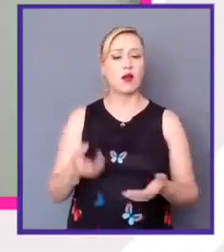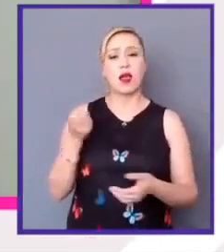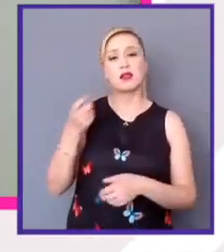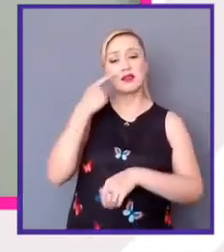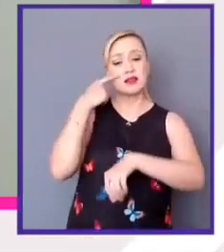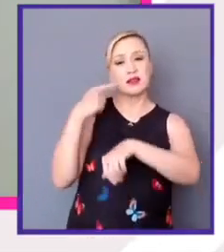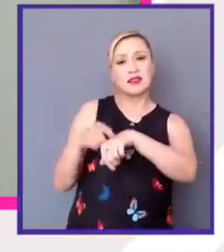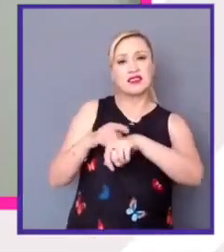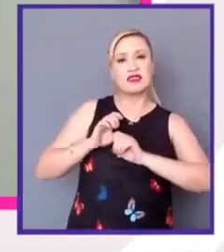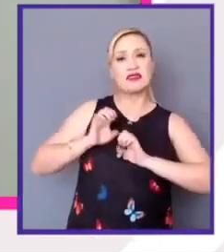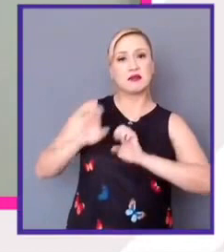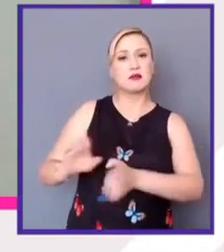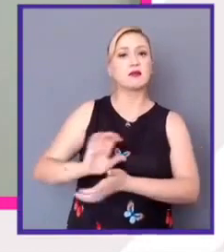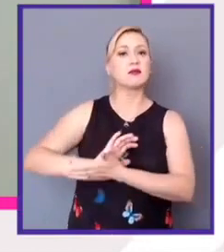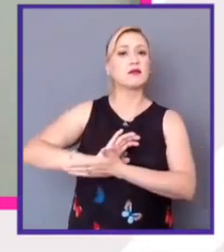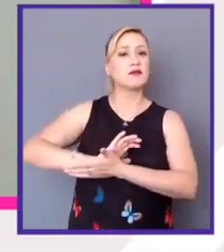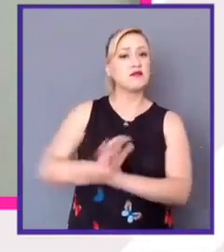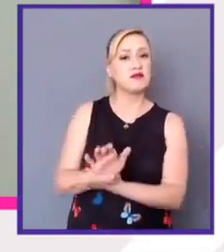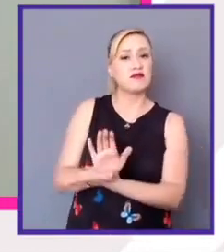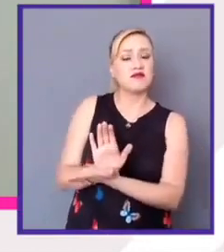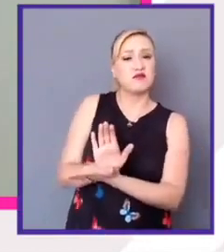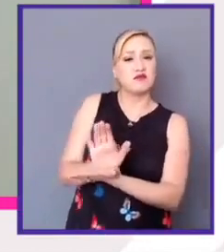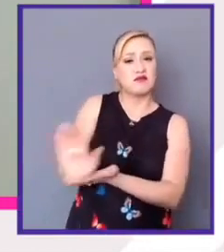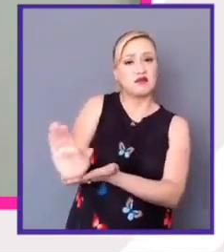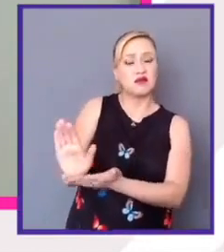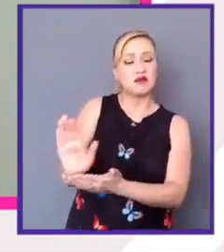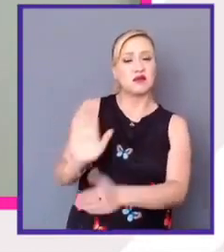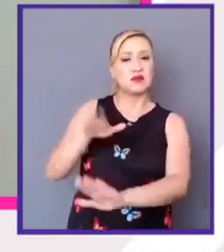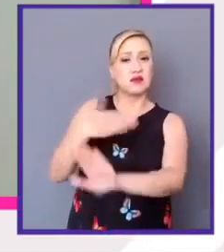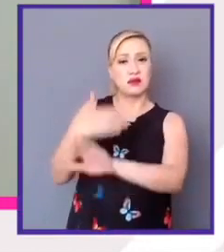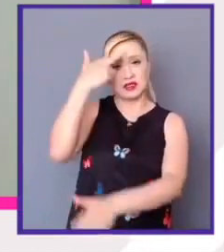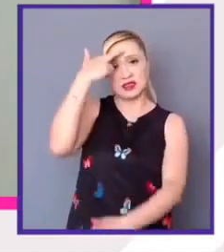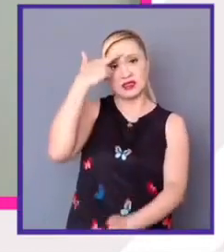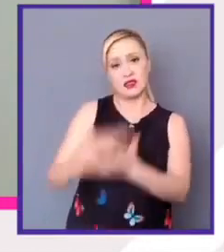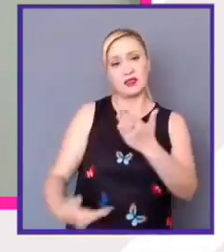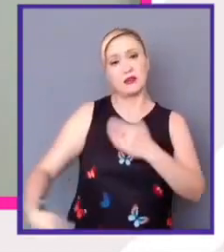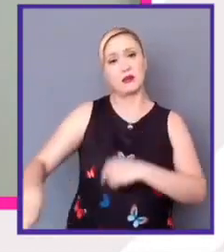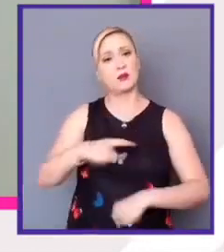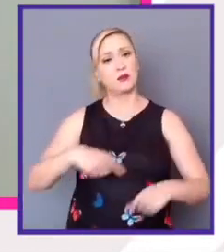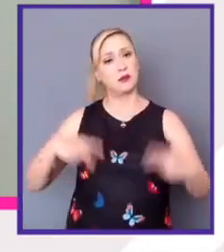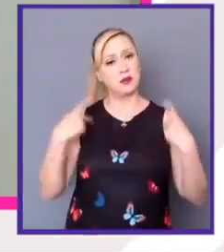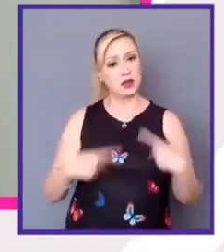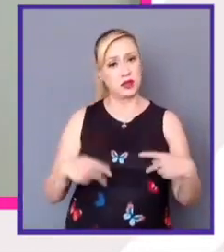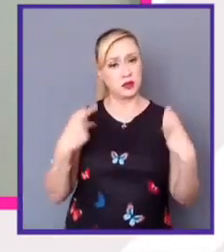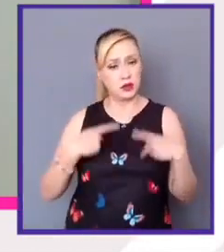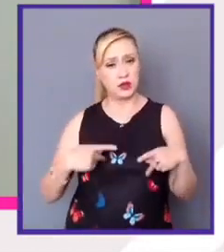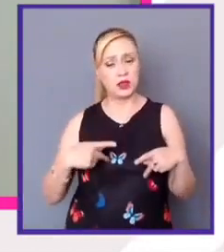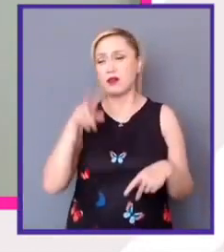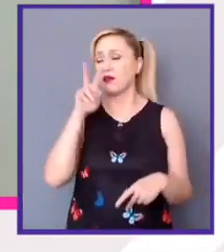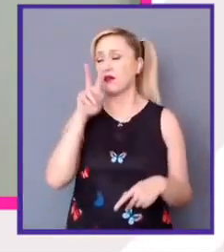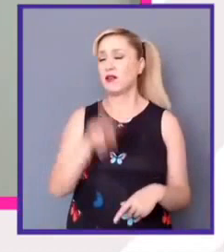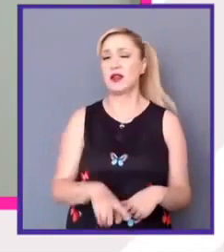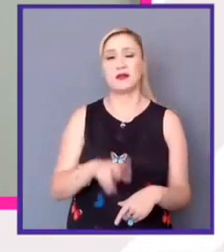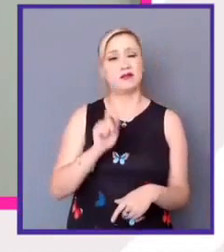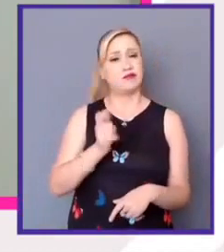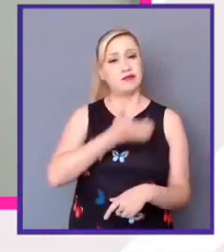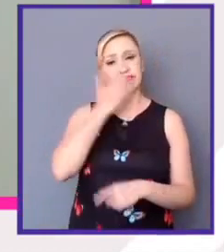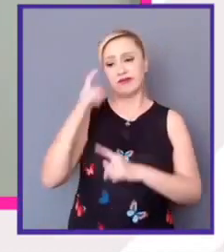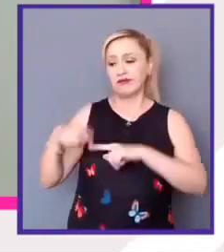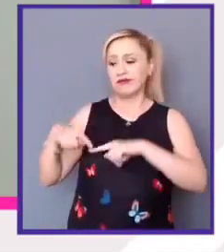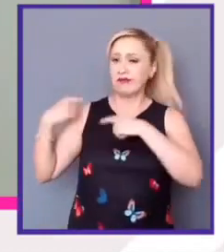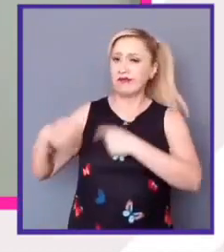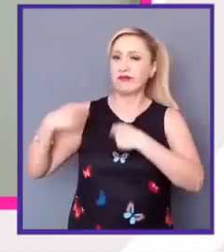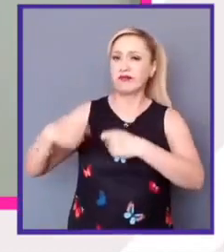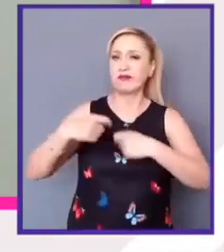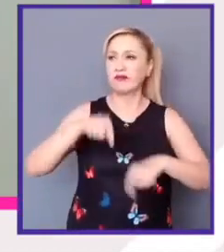exclusión, discriminación y violencia contra las personas racializadas. Se reproduce de forma sociocultural en todos los